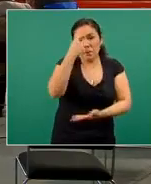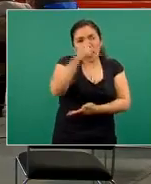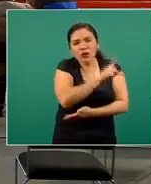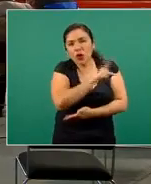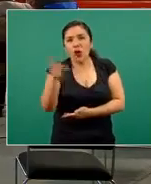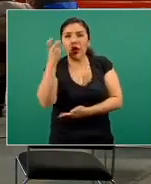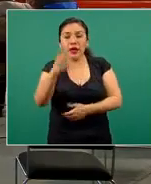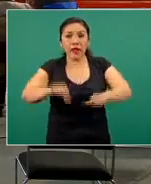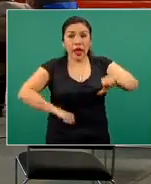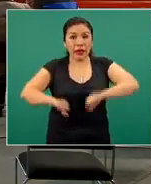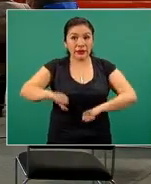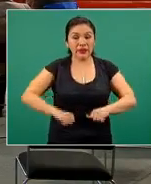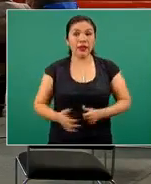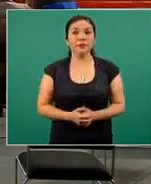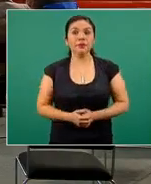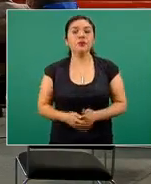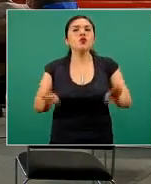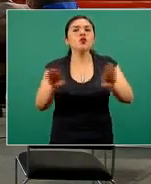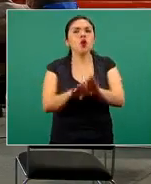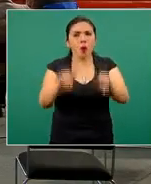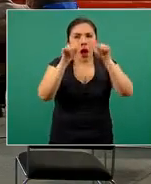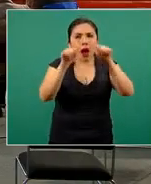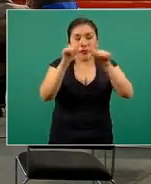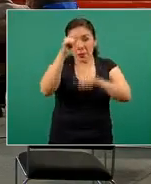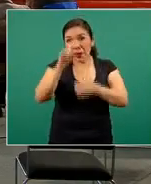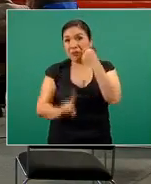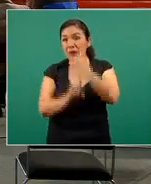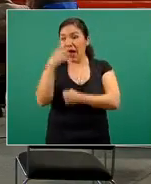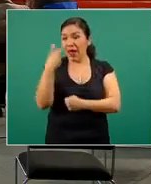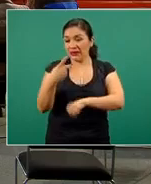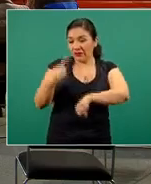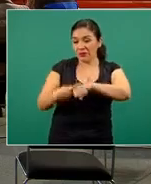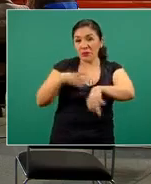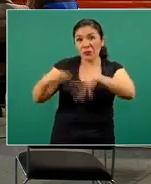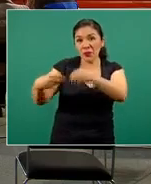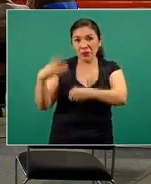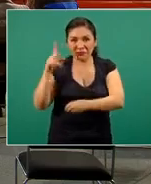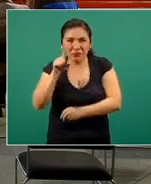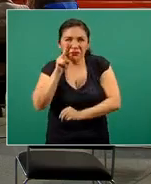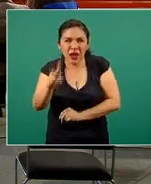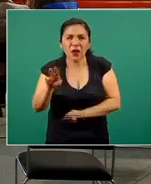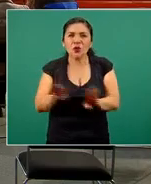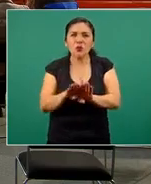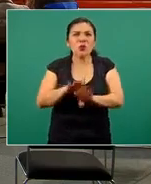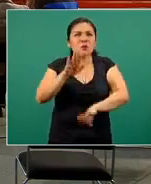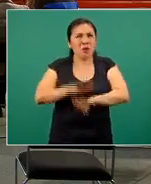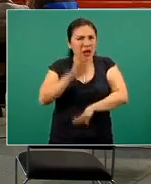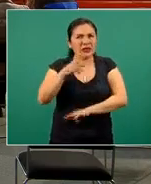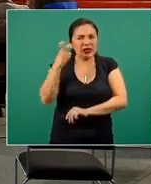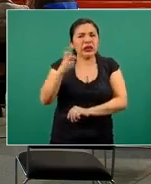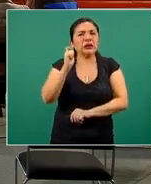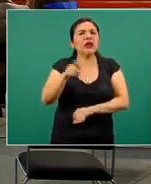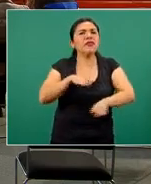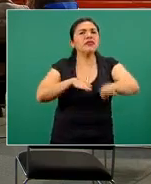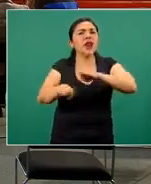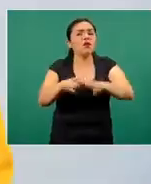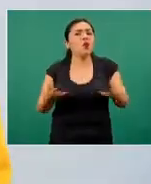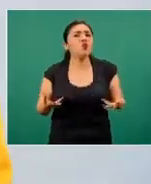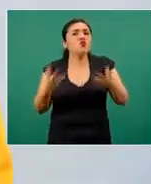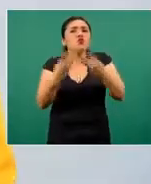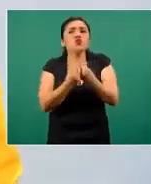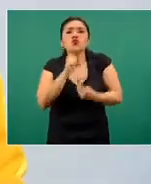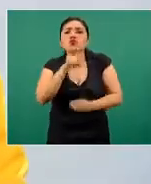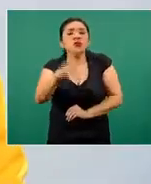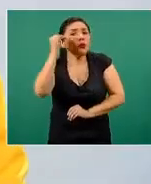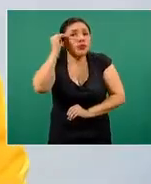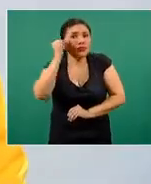actividades. Los espacios de la atención a la pandemia se ve un poco recargado, pero trabajamos simultáneamente y